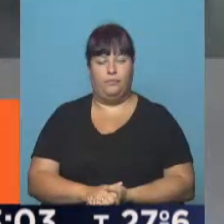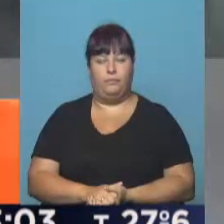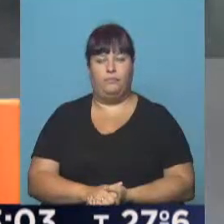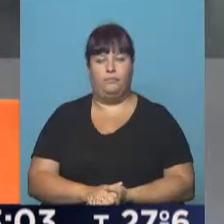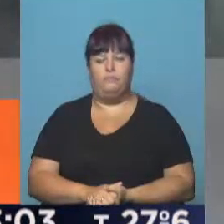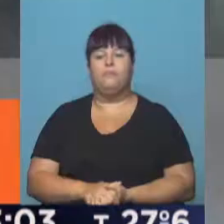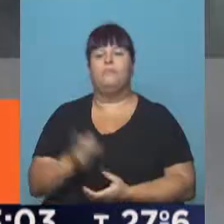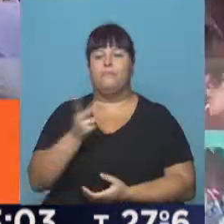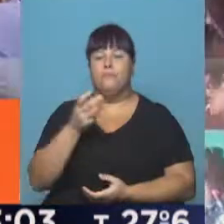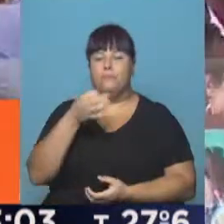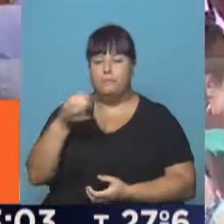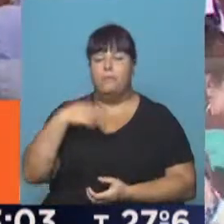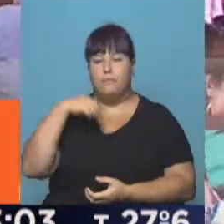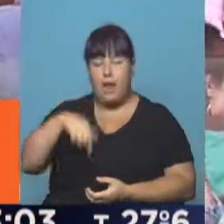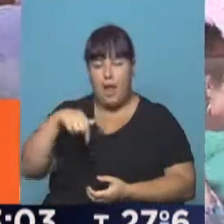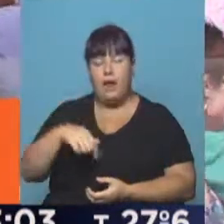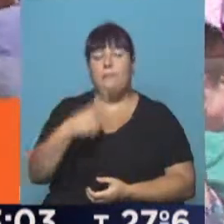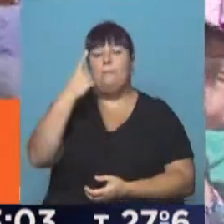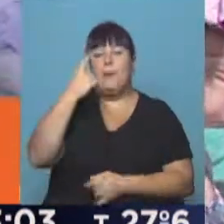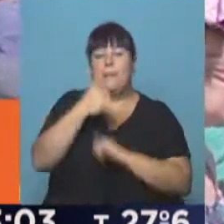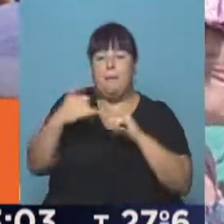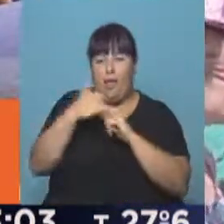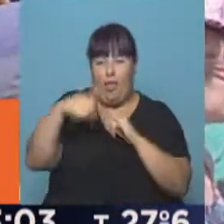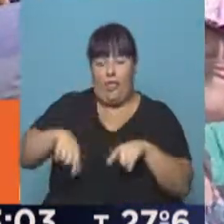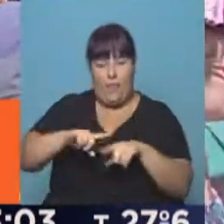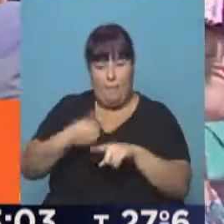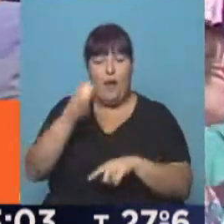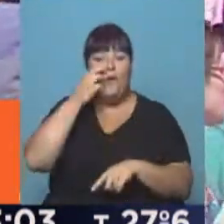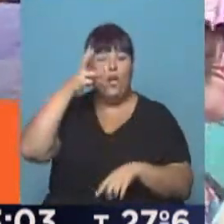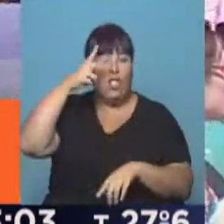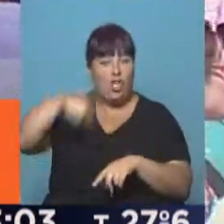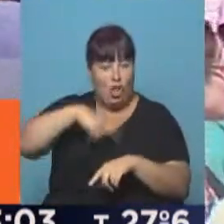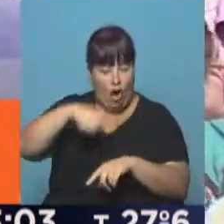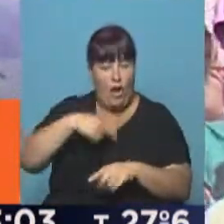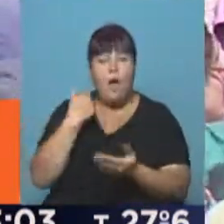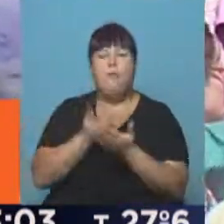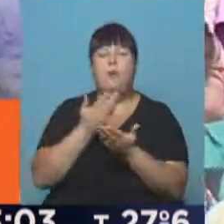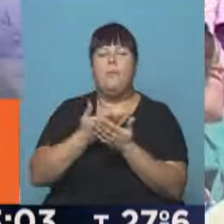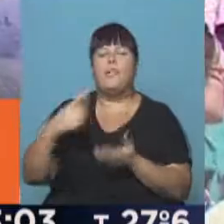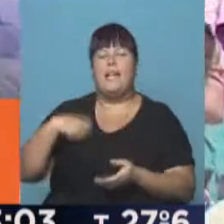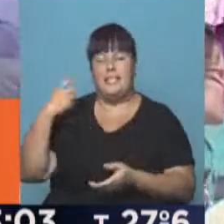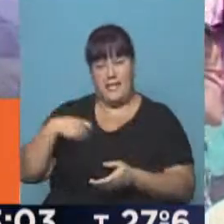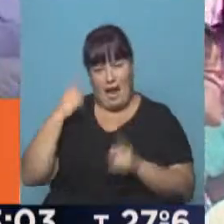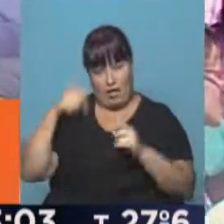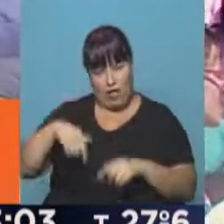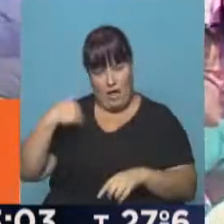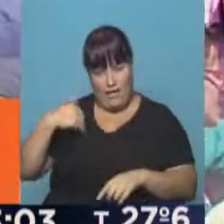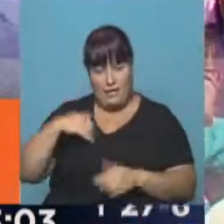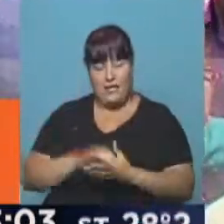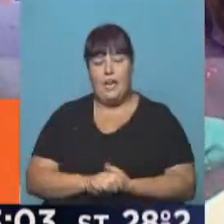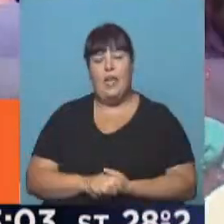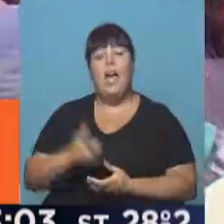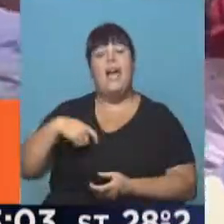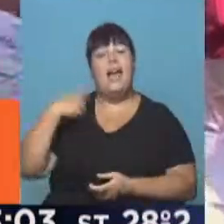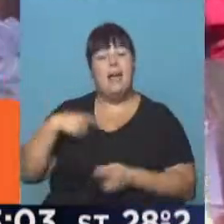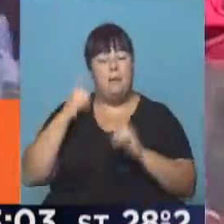Mavi, Alejandro, estamos transitando el primer mediodía de este paro de 48 horas propuesto por los sindicatos del país. Los